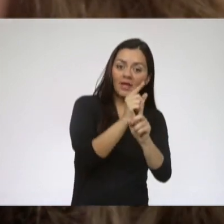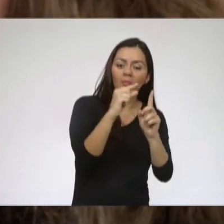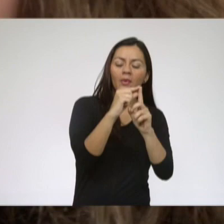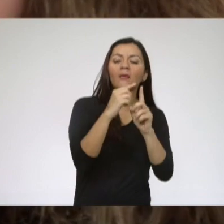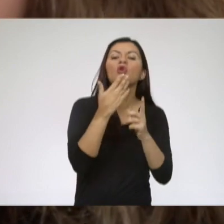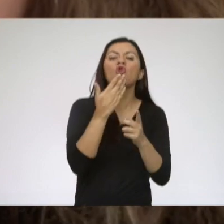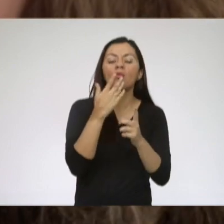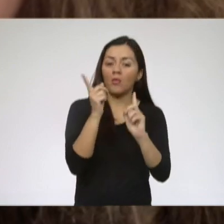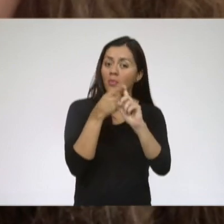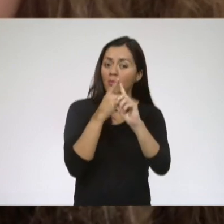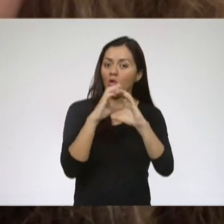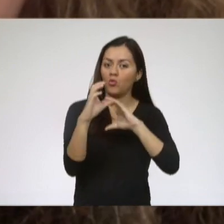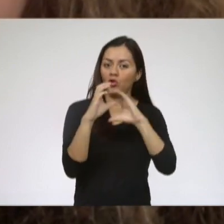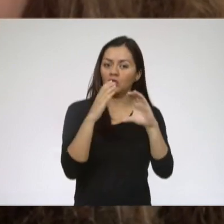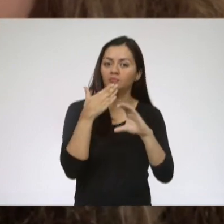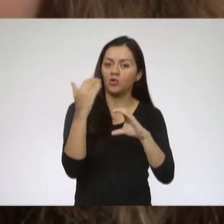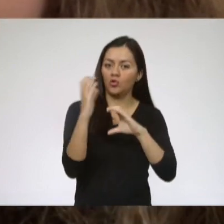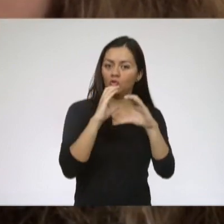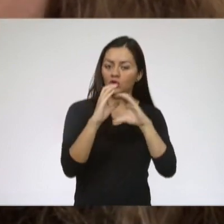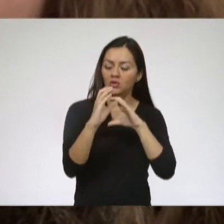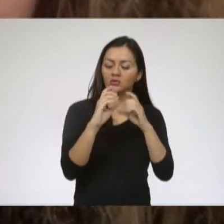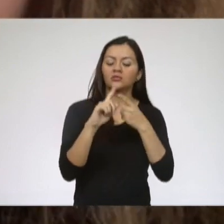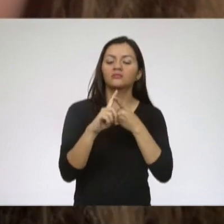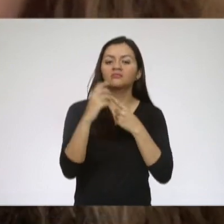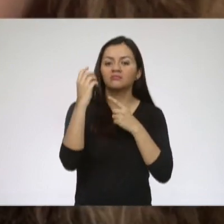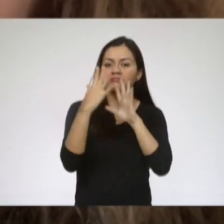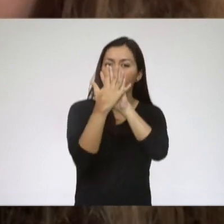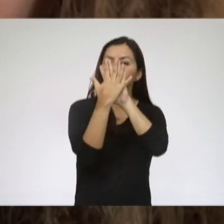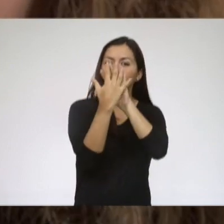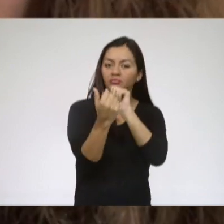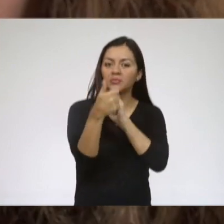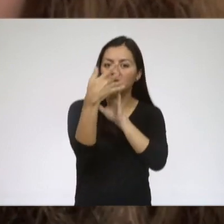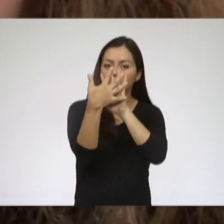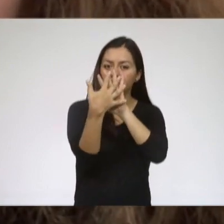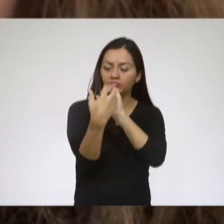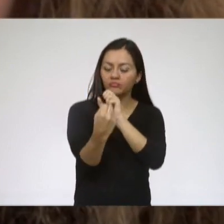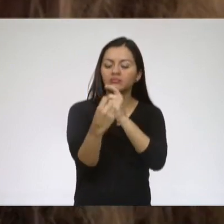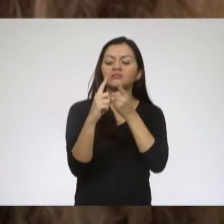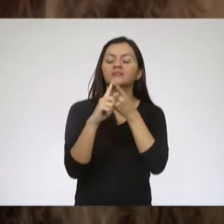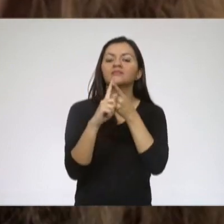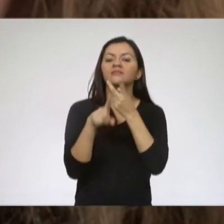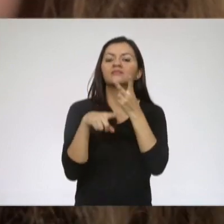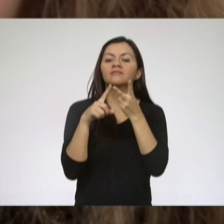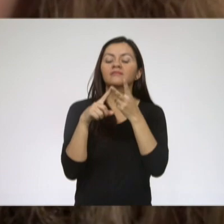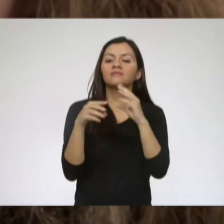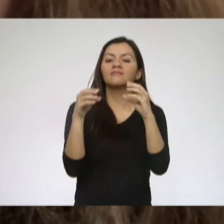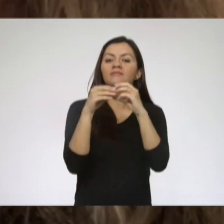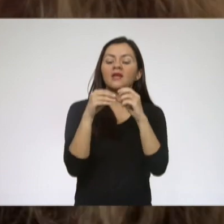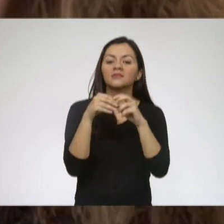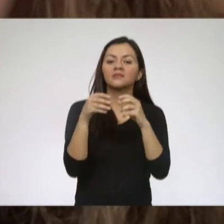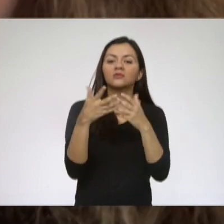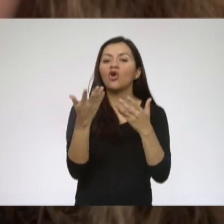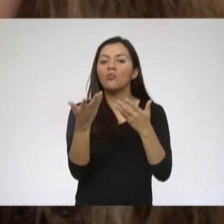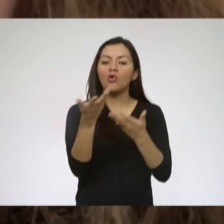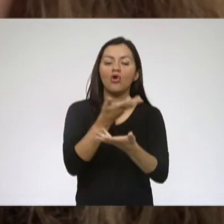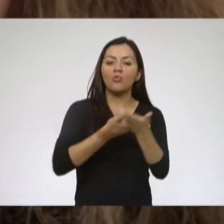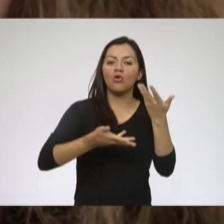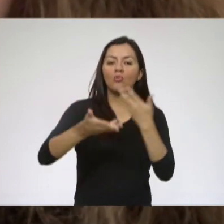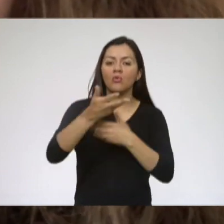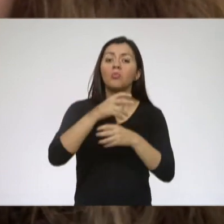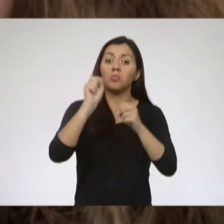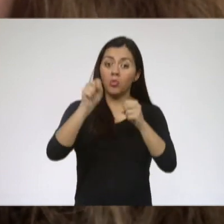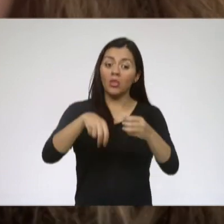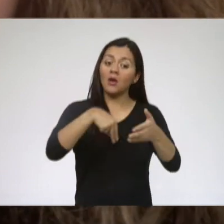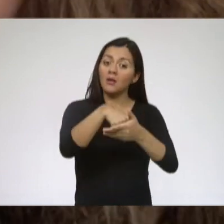mejor comunicación, con una comprensión adecuada, brindándoles espacios, poniéndoles